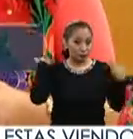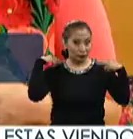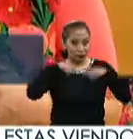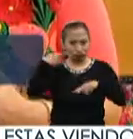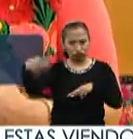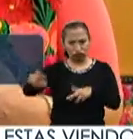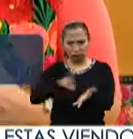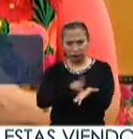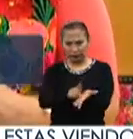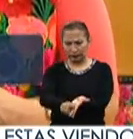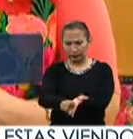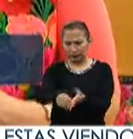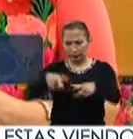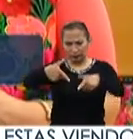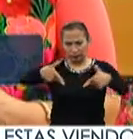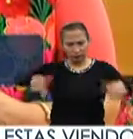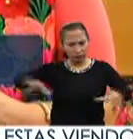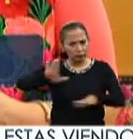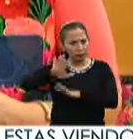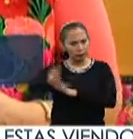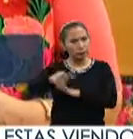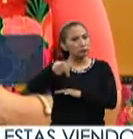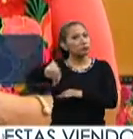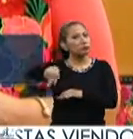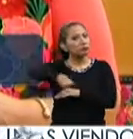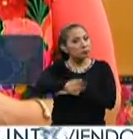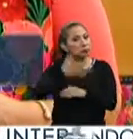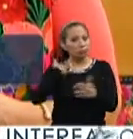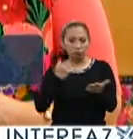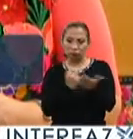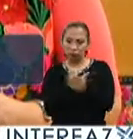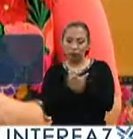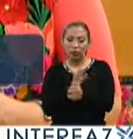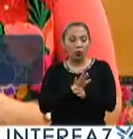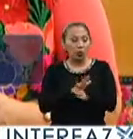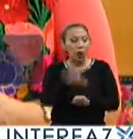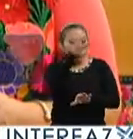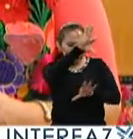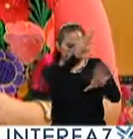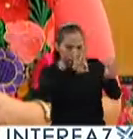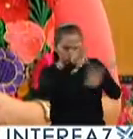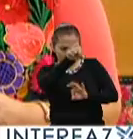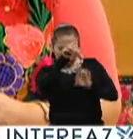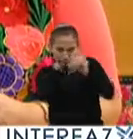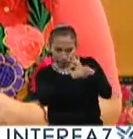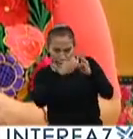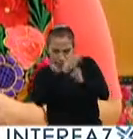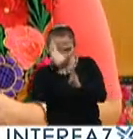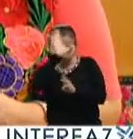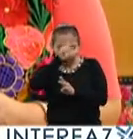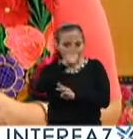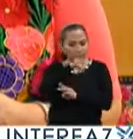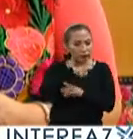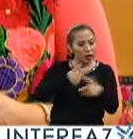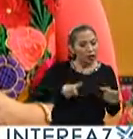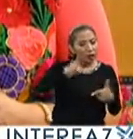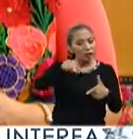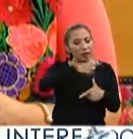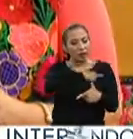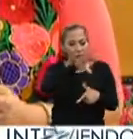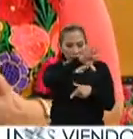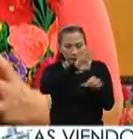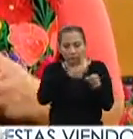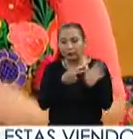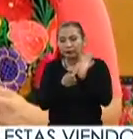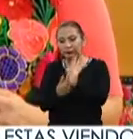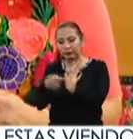de sus derechos lingüísticos, están determinando qué contenidos cultural y lingüísticamente pertinentes deben